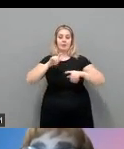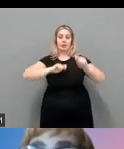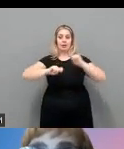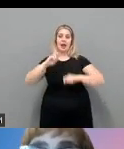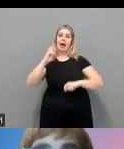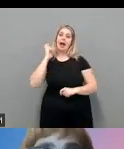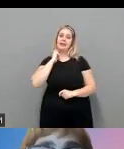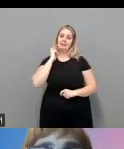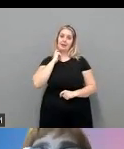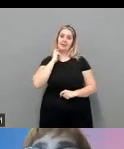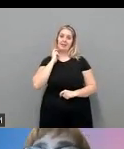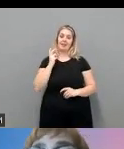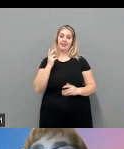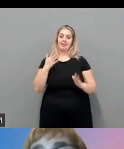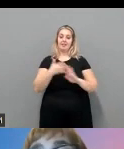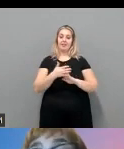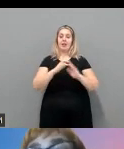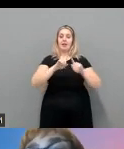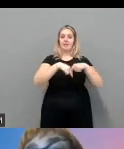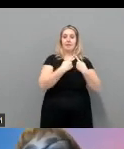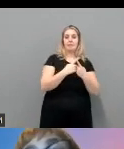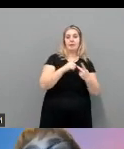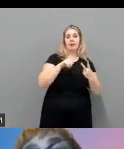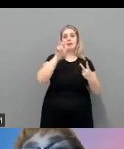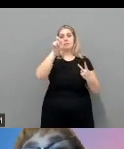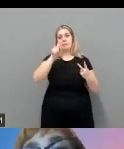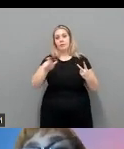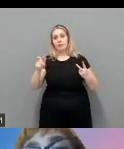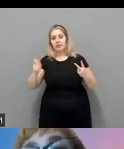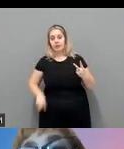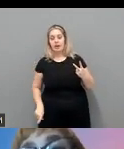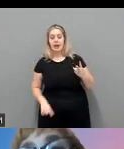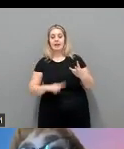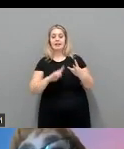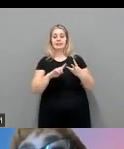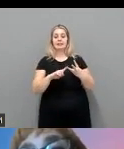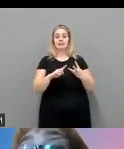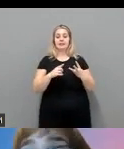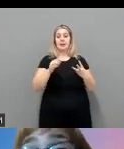ASPACE, es decir, familias, profesionales y